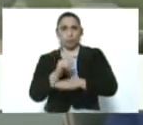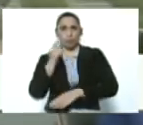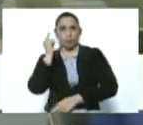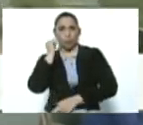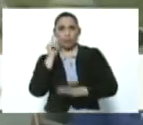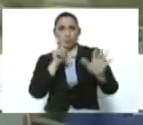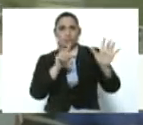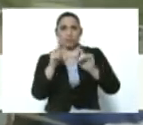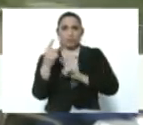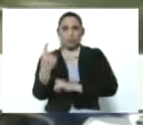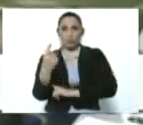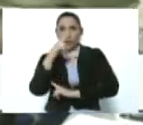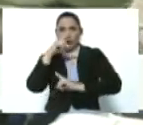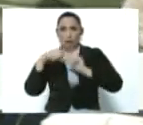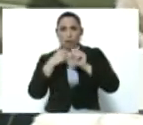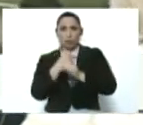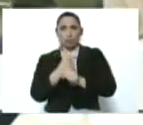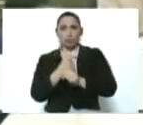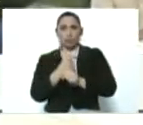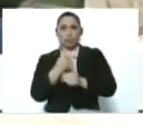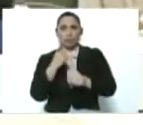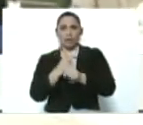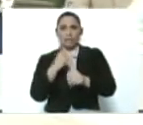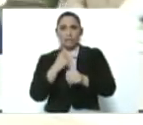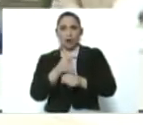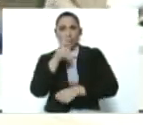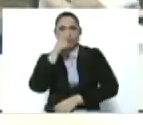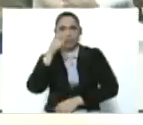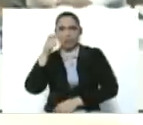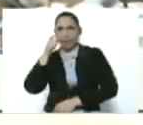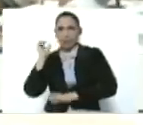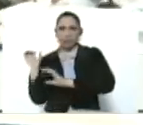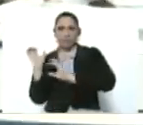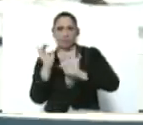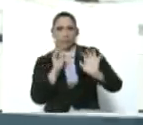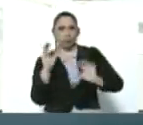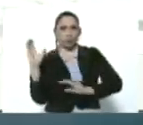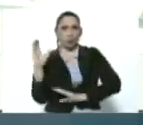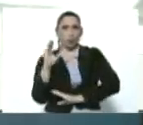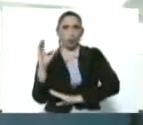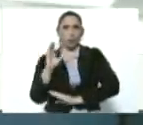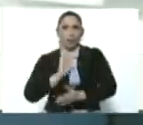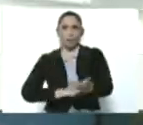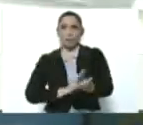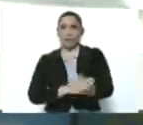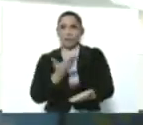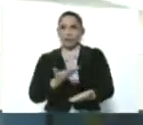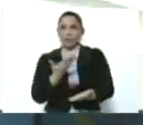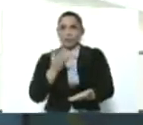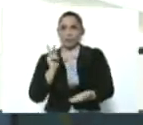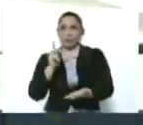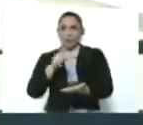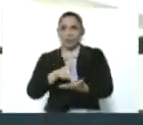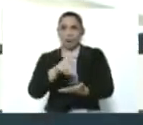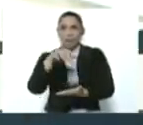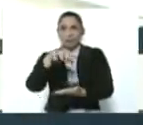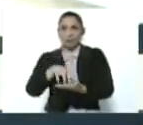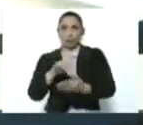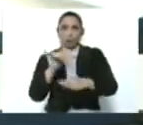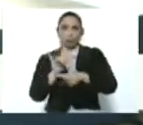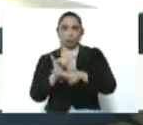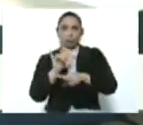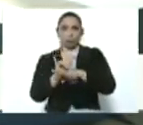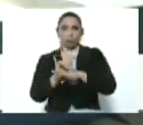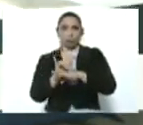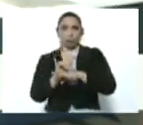vigilante hipertensa procedente de bogotá colombia al llegar a cumaná ahí estaba el